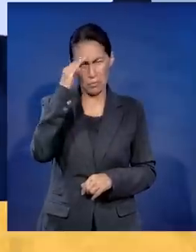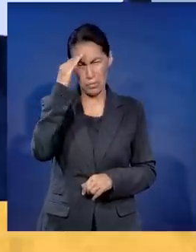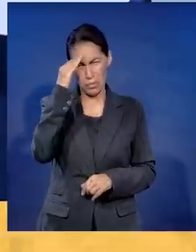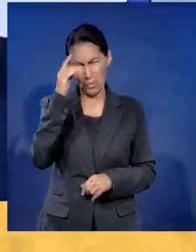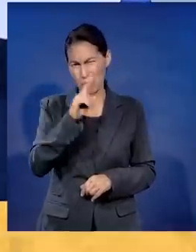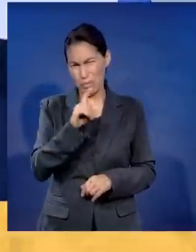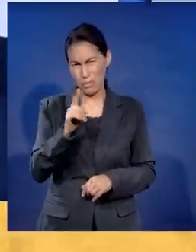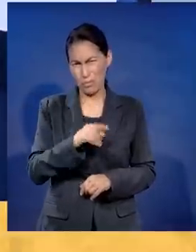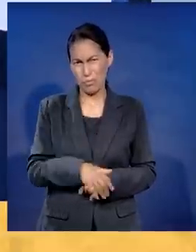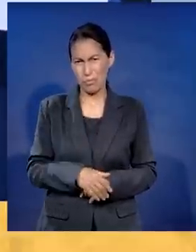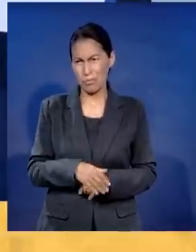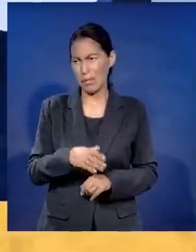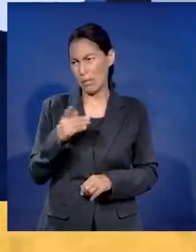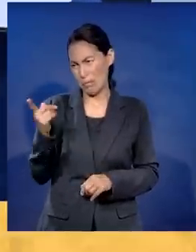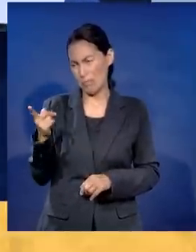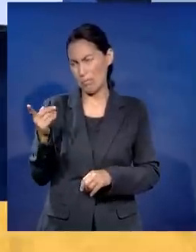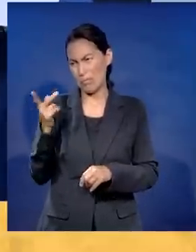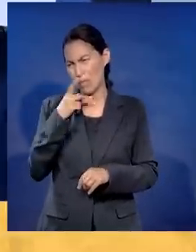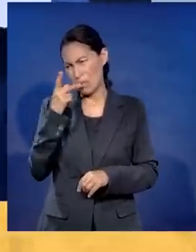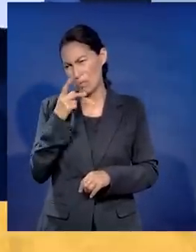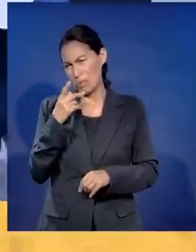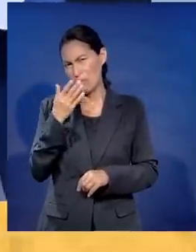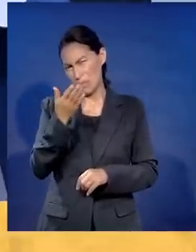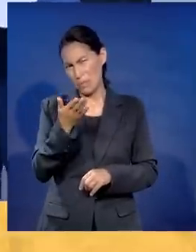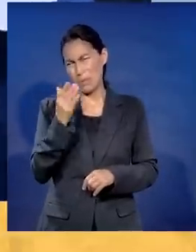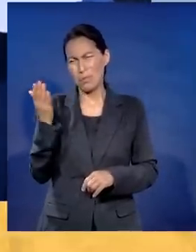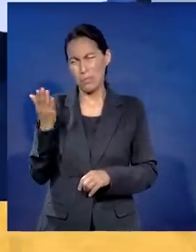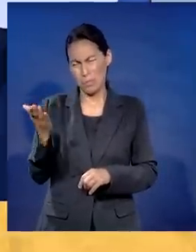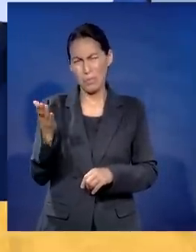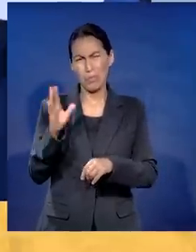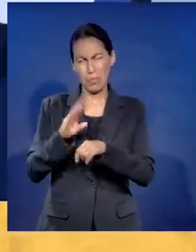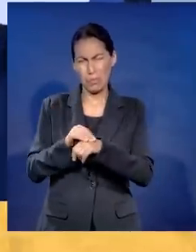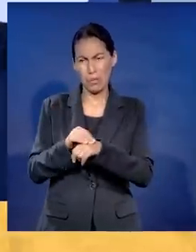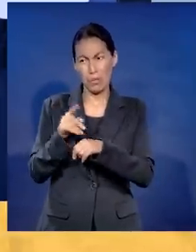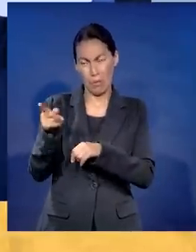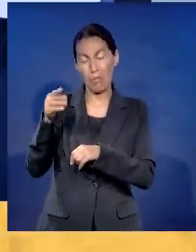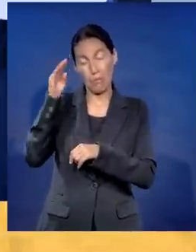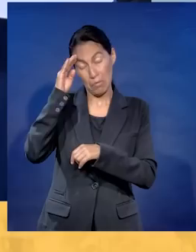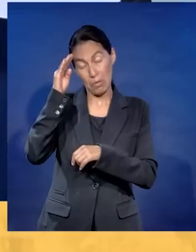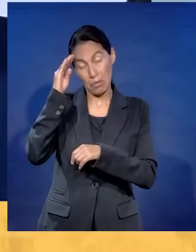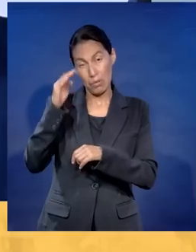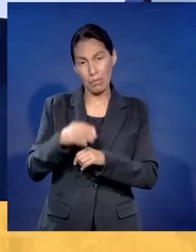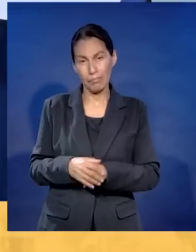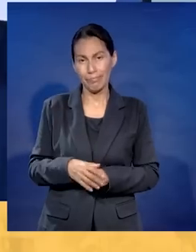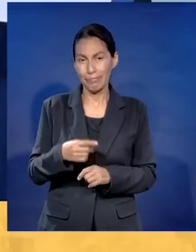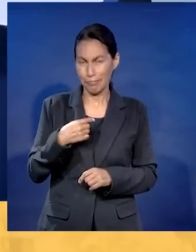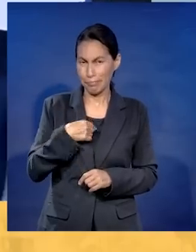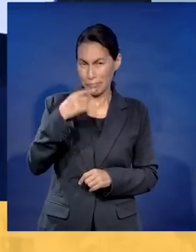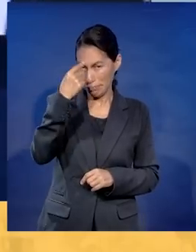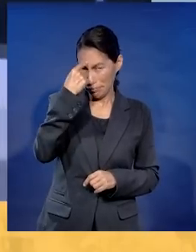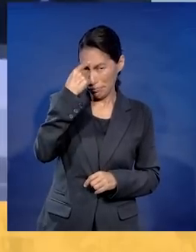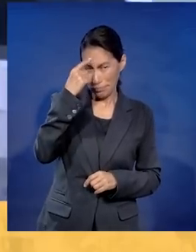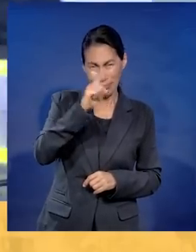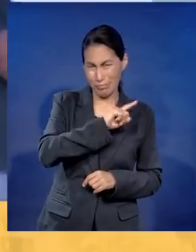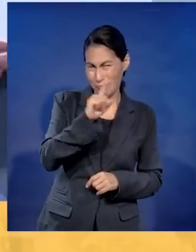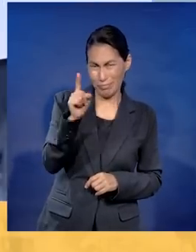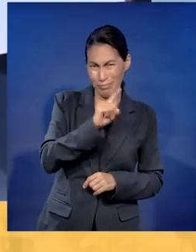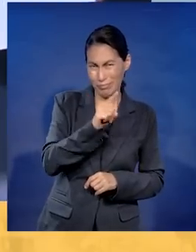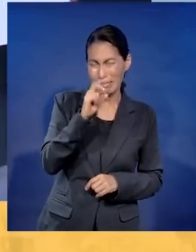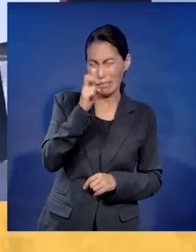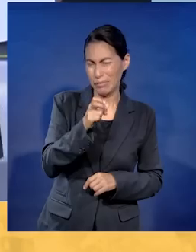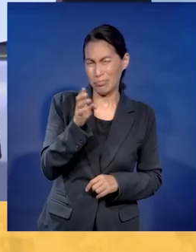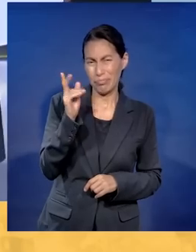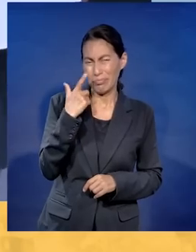Tú no piensas pídele permiso al pastor ellos piensan por ti pero yo creo que eso no es verdad la Biblia